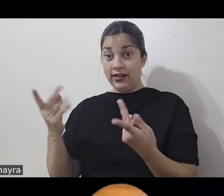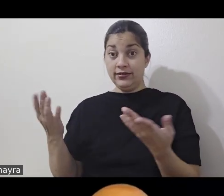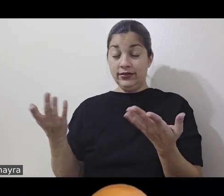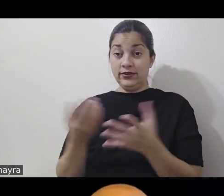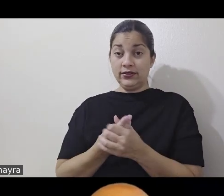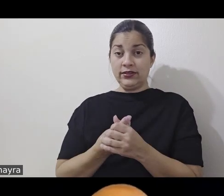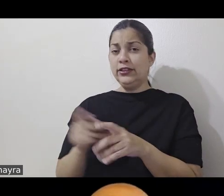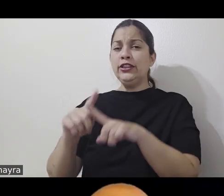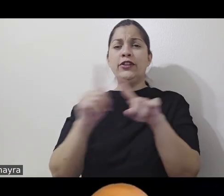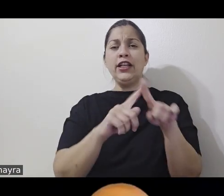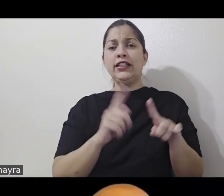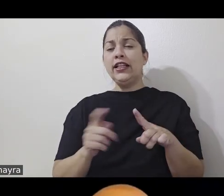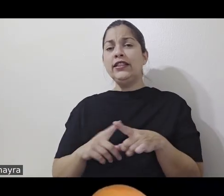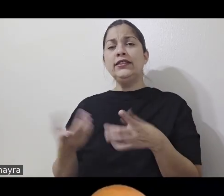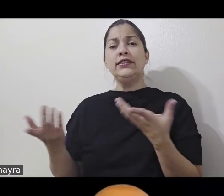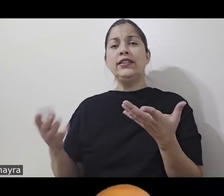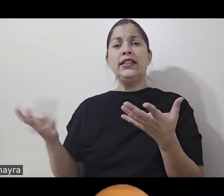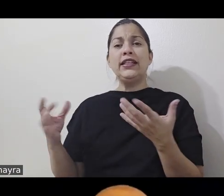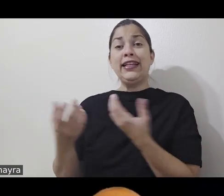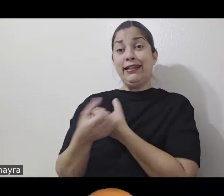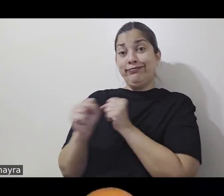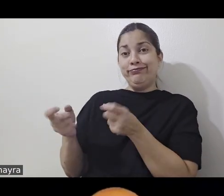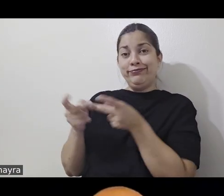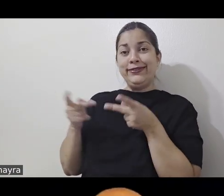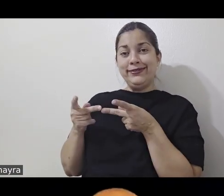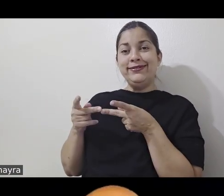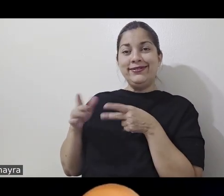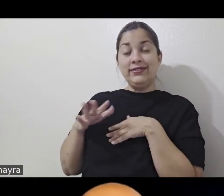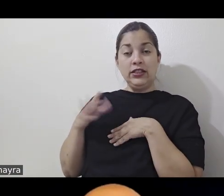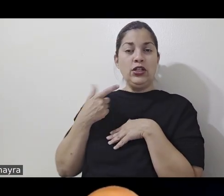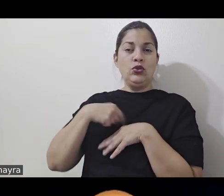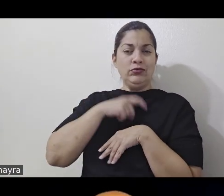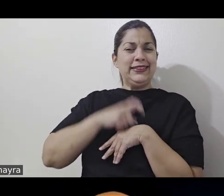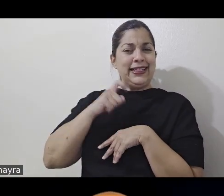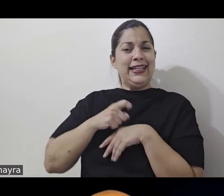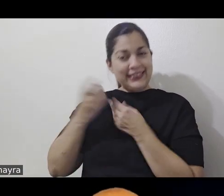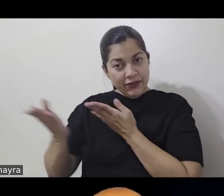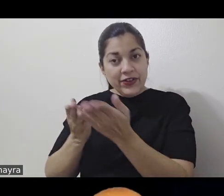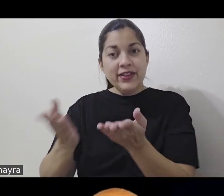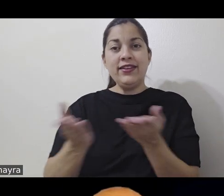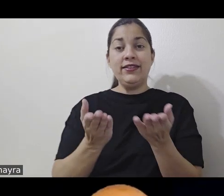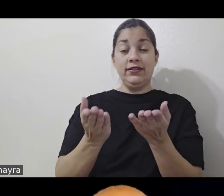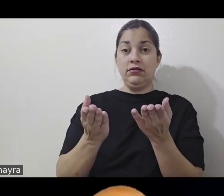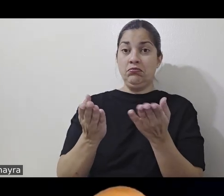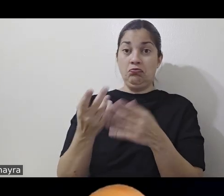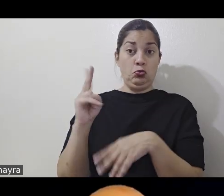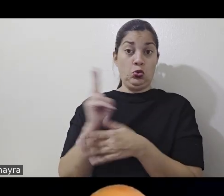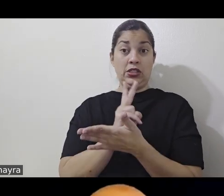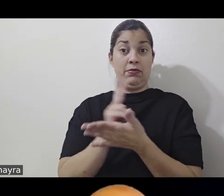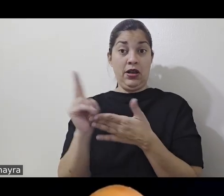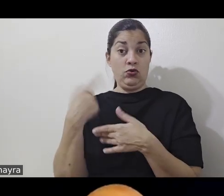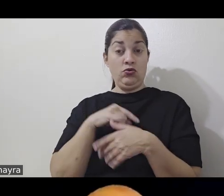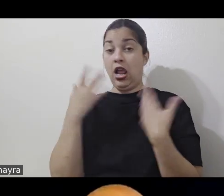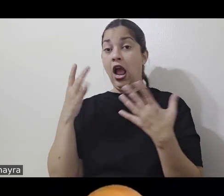los distintos refugios. Era una necesidad de servir. Y a las 2 semanas ya